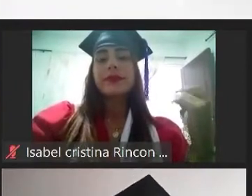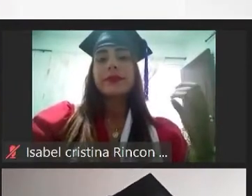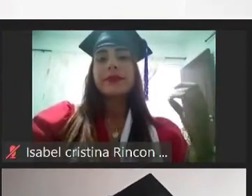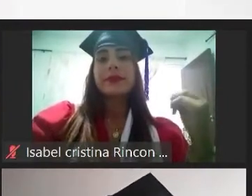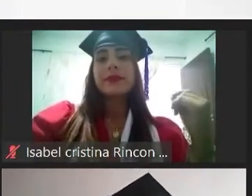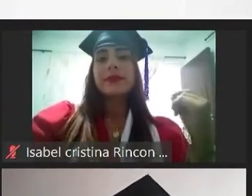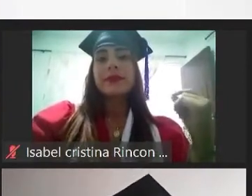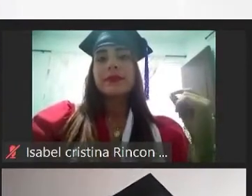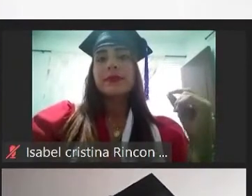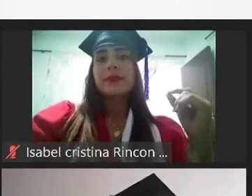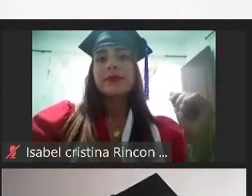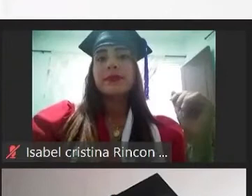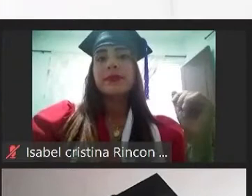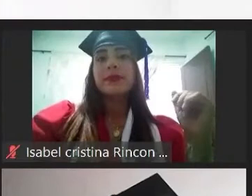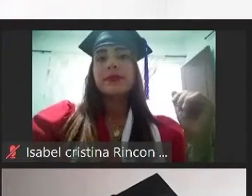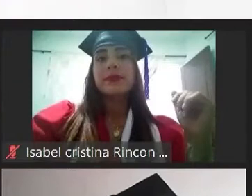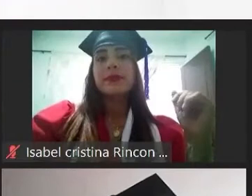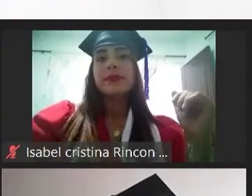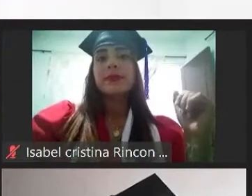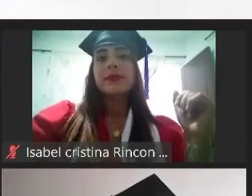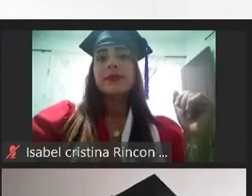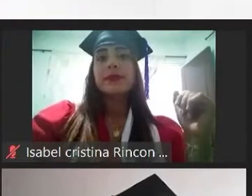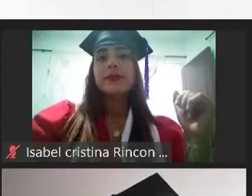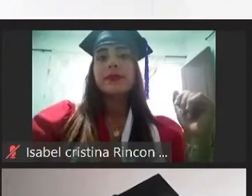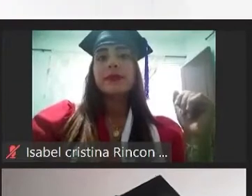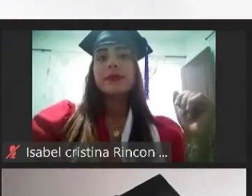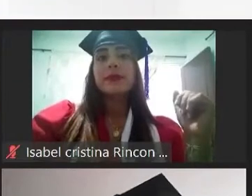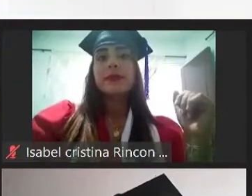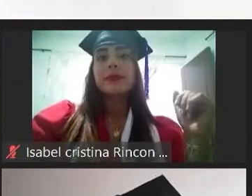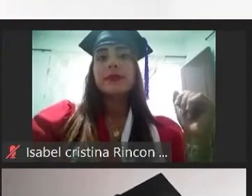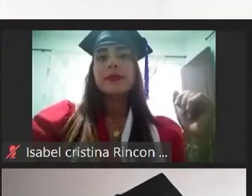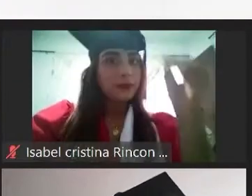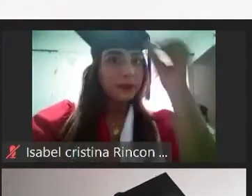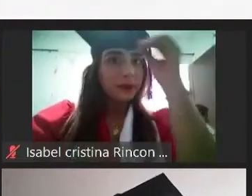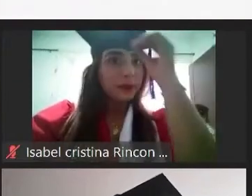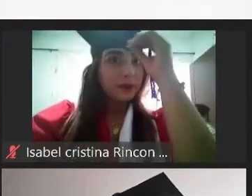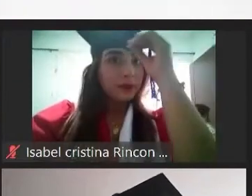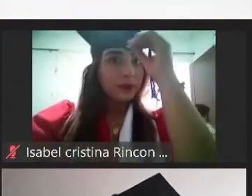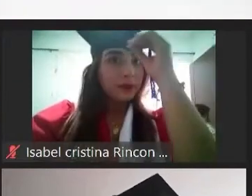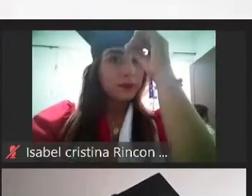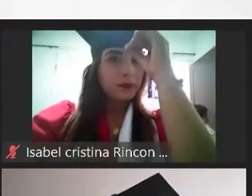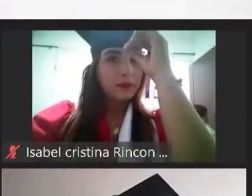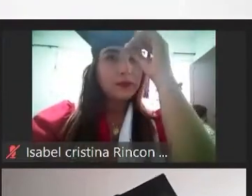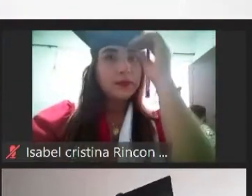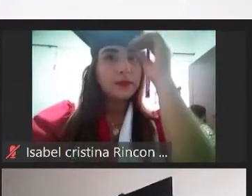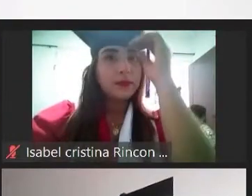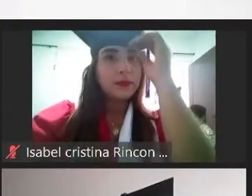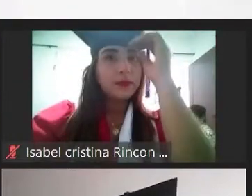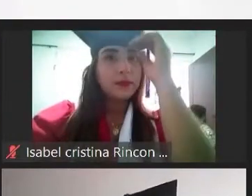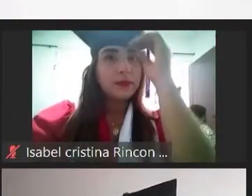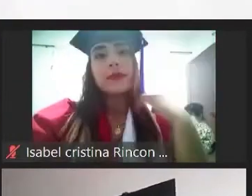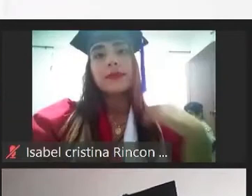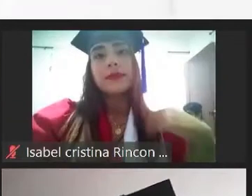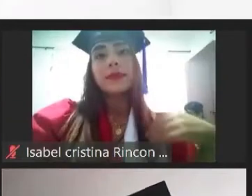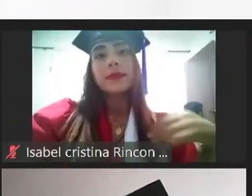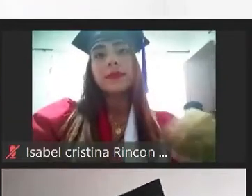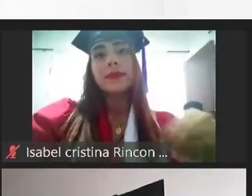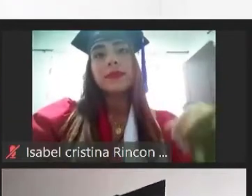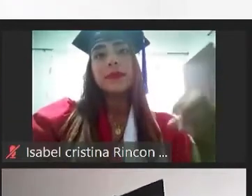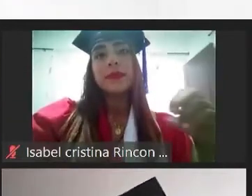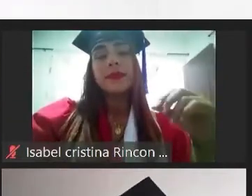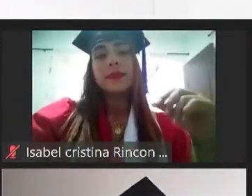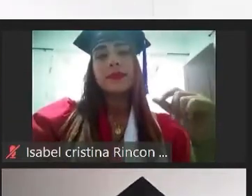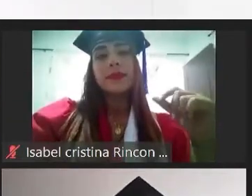manera muy bueno y refleja lo que es nuestra Universidad del Valle, que ha sido distinguida como la universidad